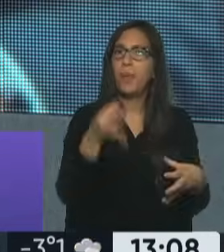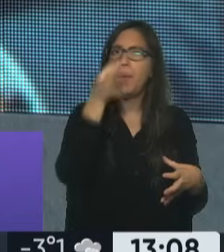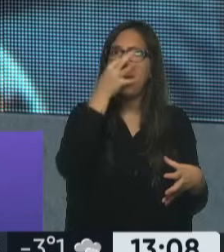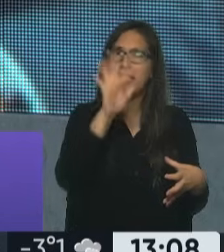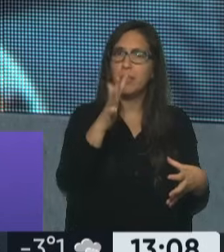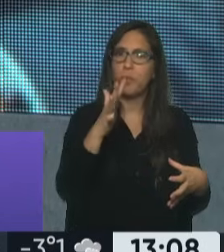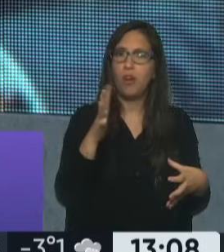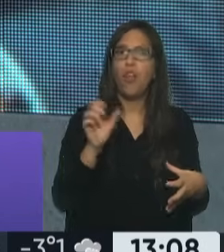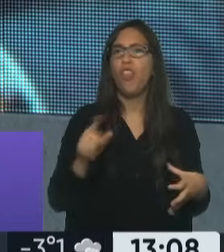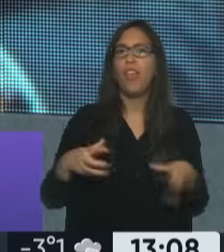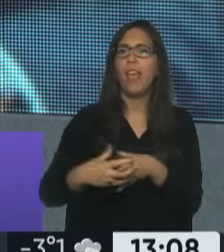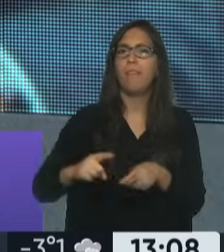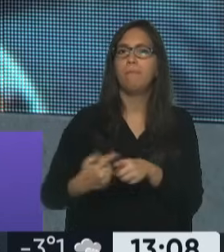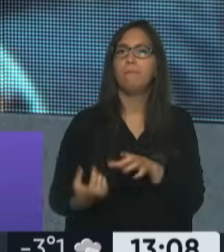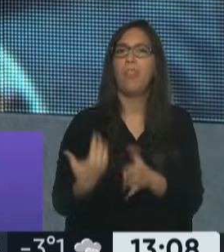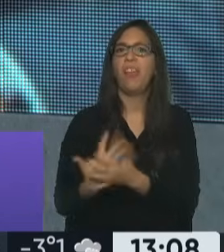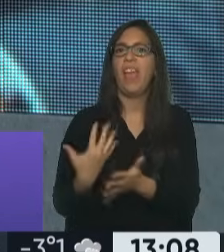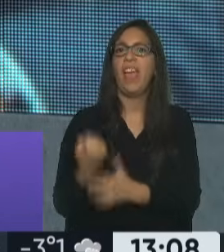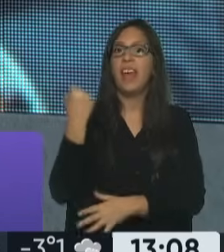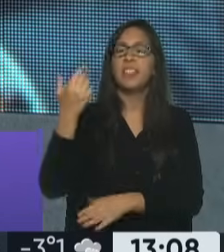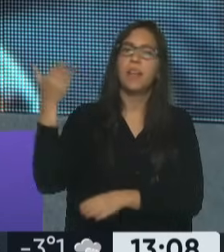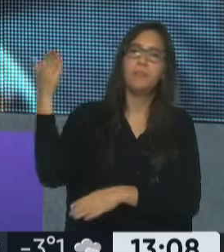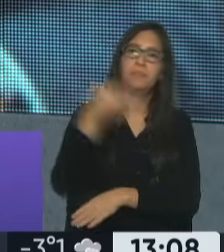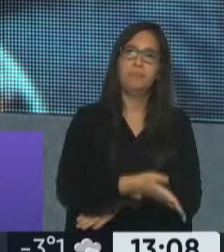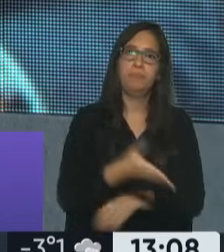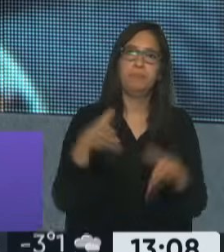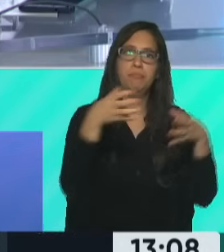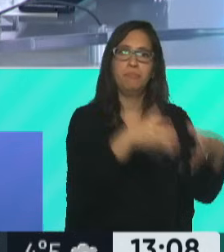derecha que van a estar desembarcando para participar de la Asunción de Javier Miley este domingo Así es